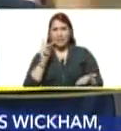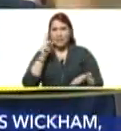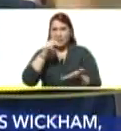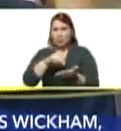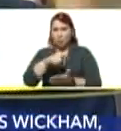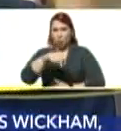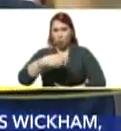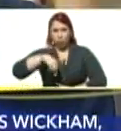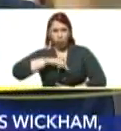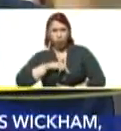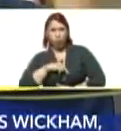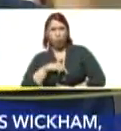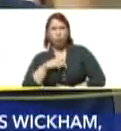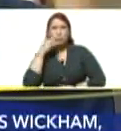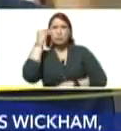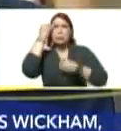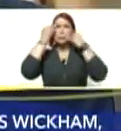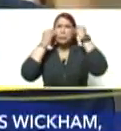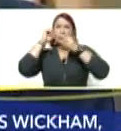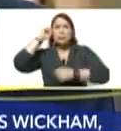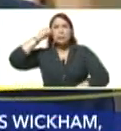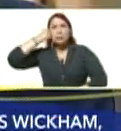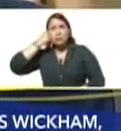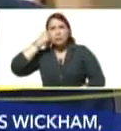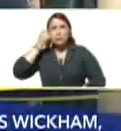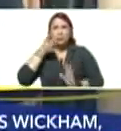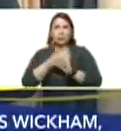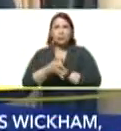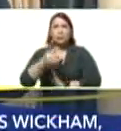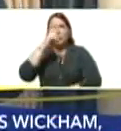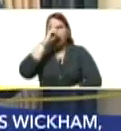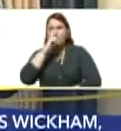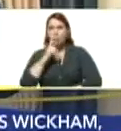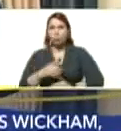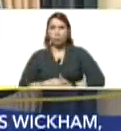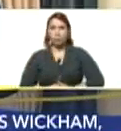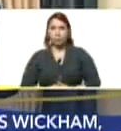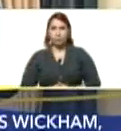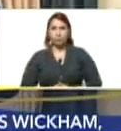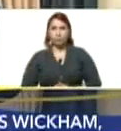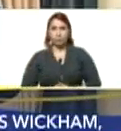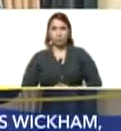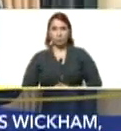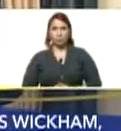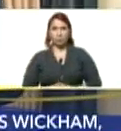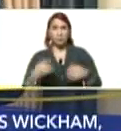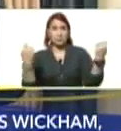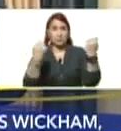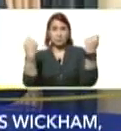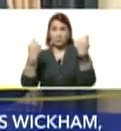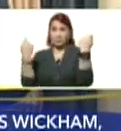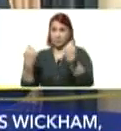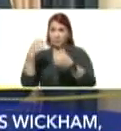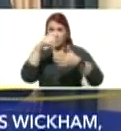imágenes de ese momento, de esa época, en